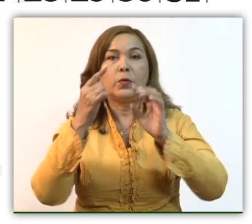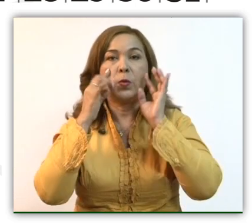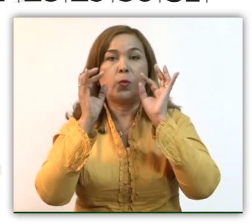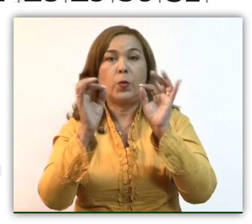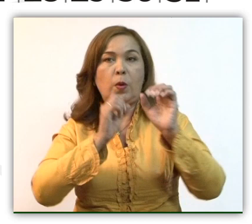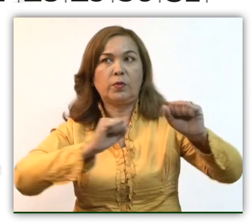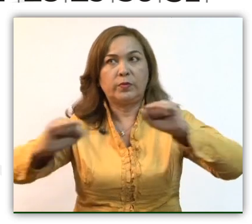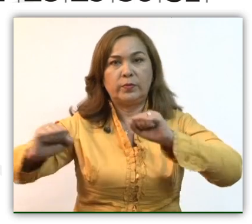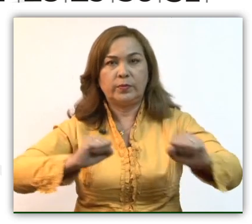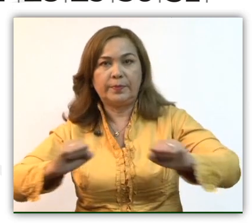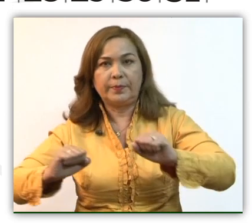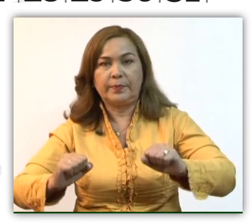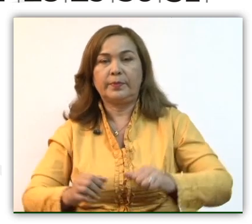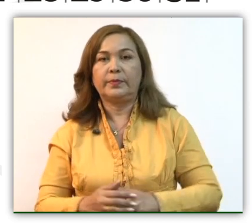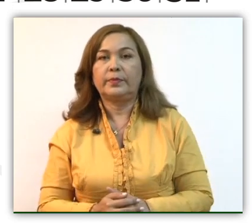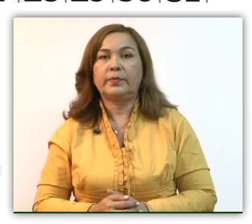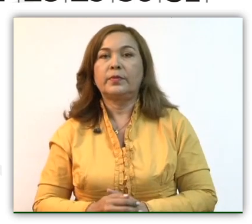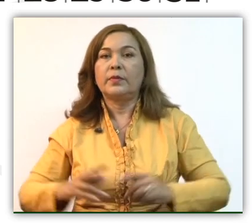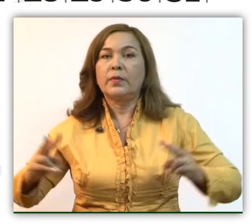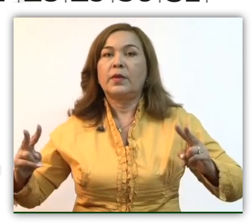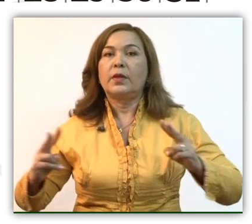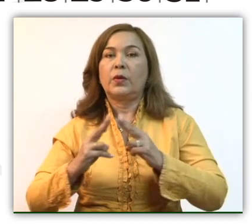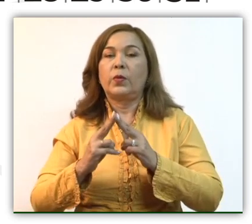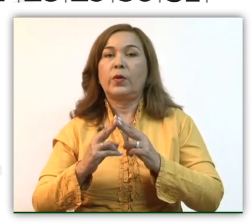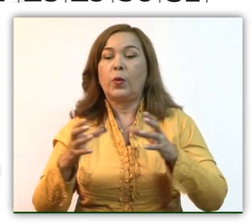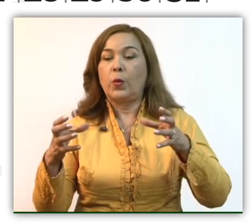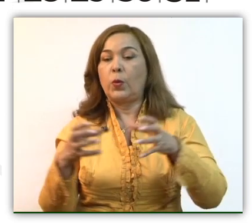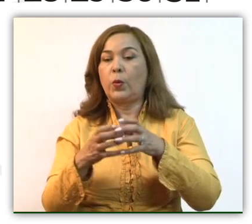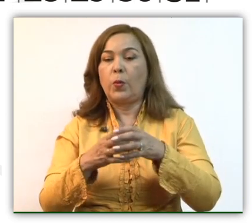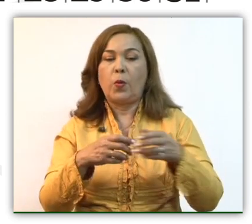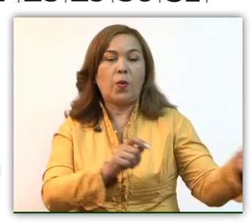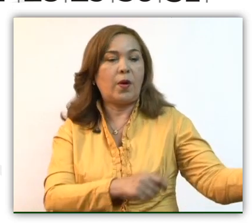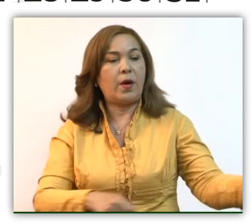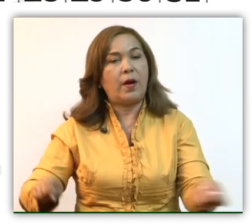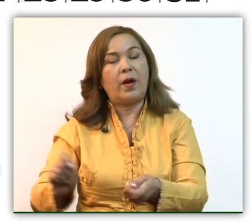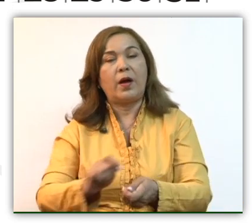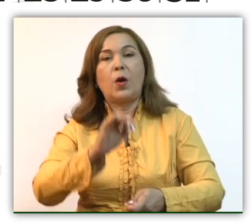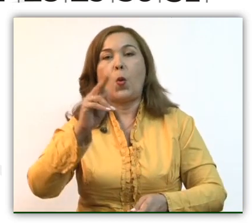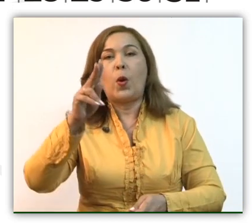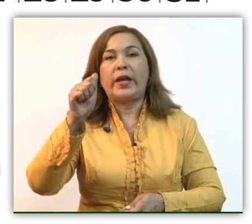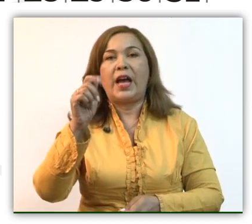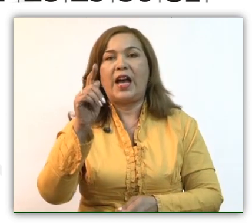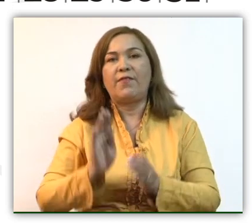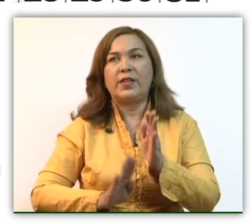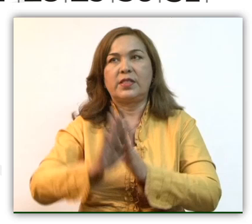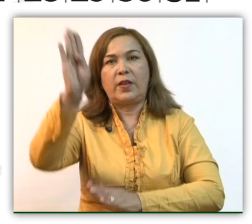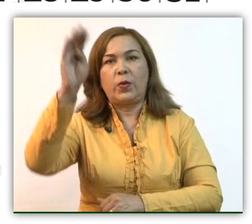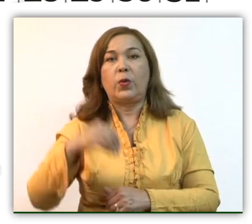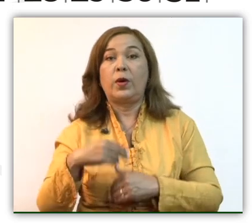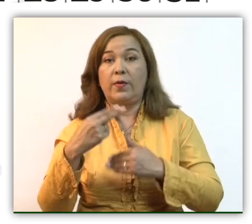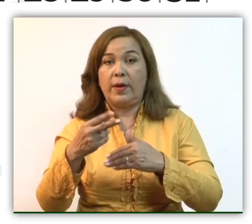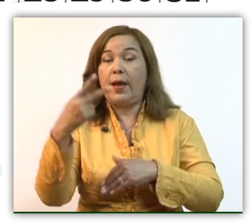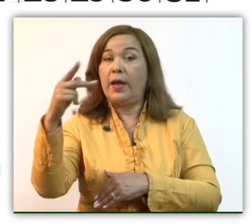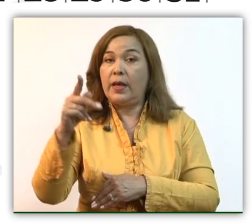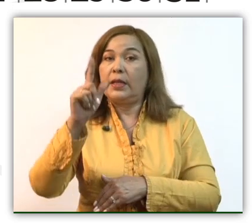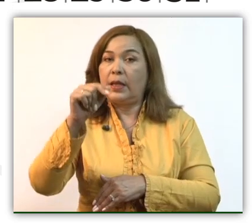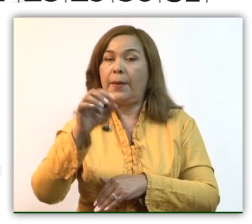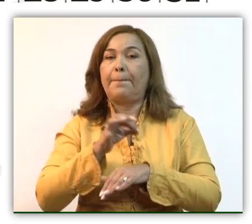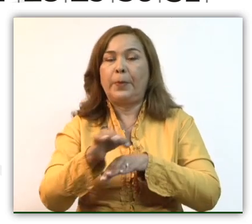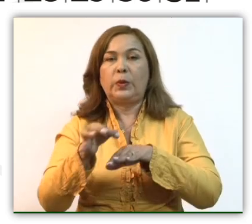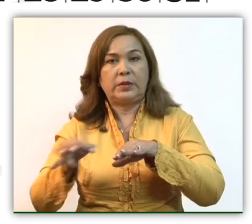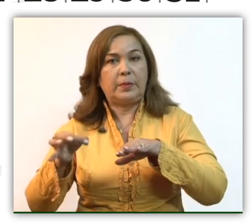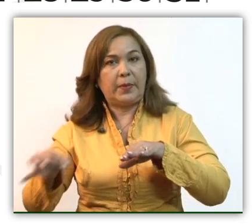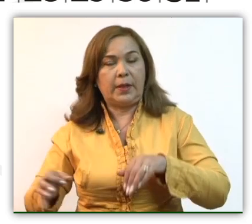de Divulgación y Prevención Sísmica. Encuentro de los grupos de danza Juana la Avanzadora,